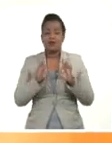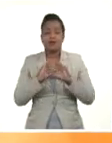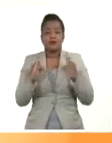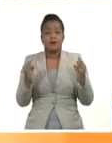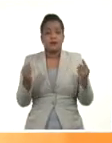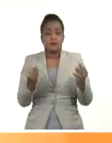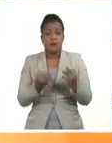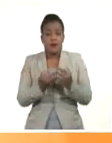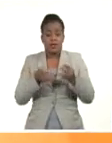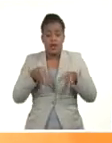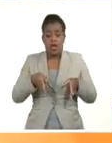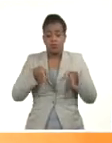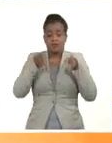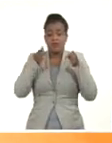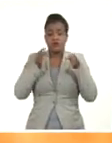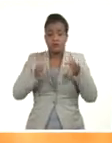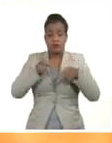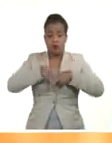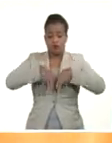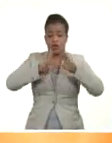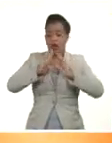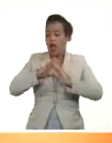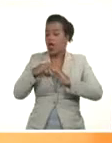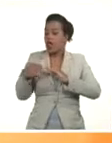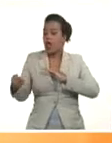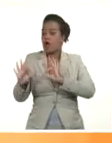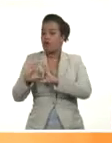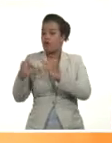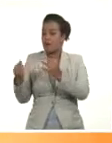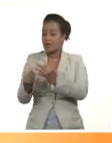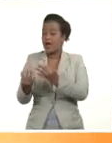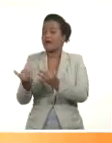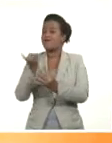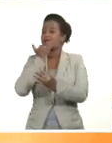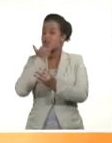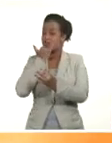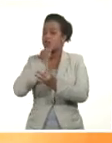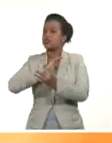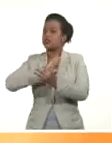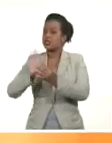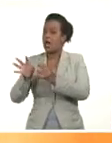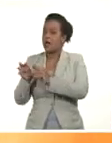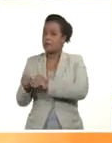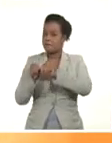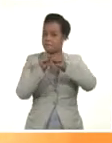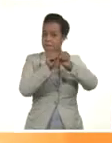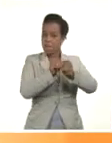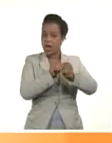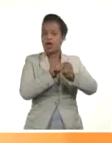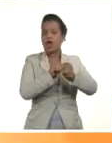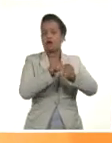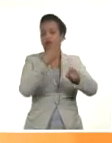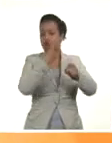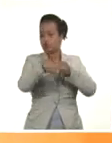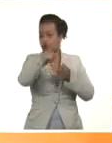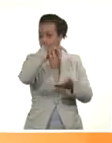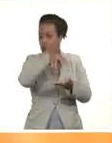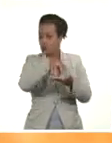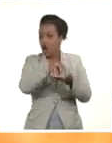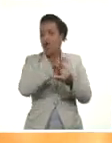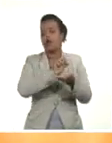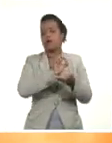del edificio colindante afectadas ya están ubicadas en alojamientos de la Villa Panamericana y